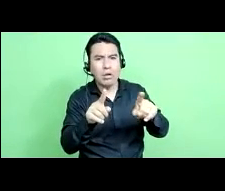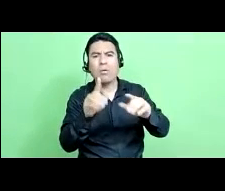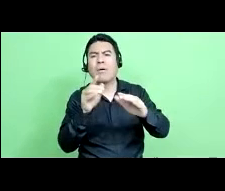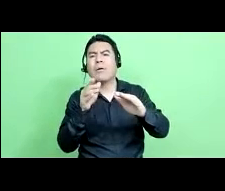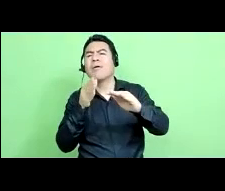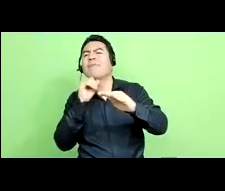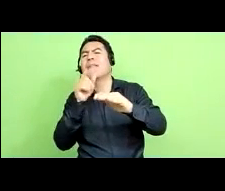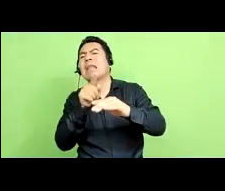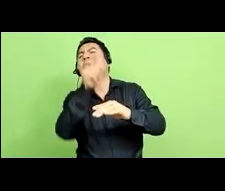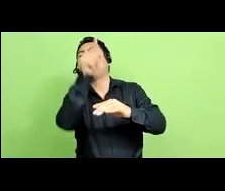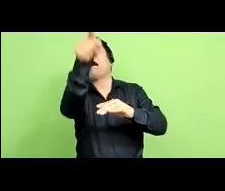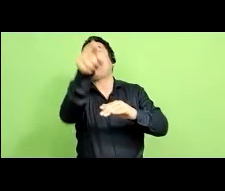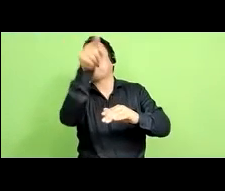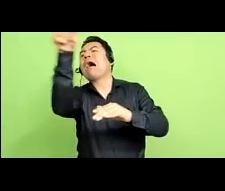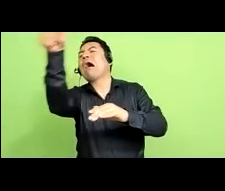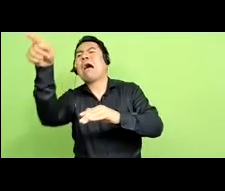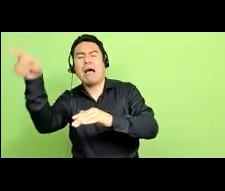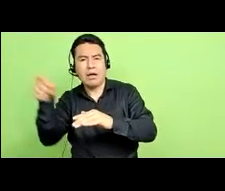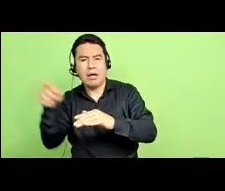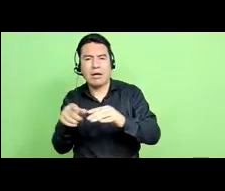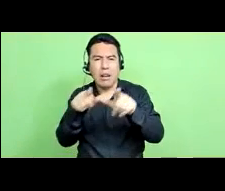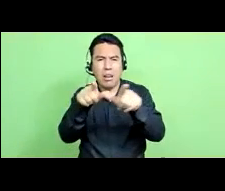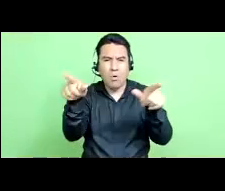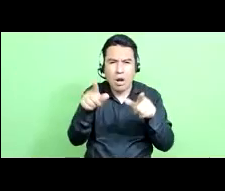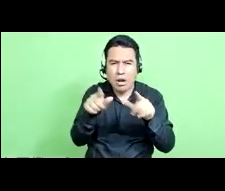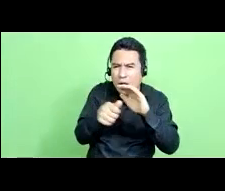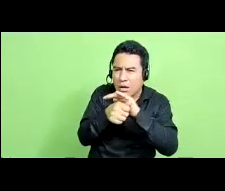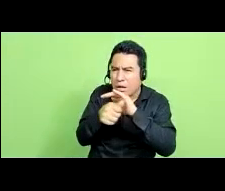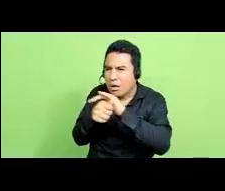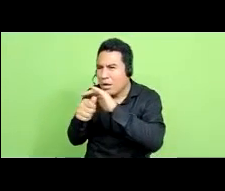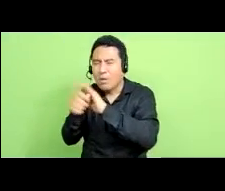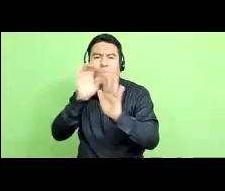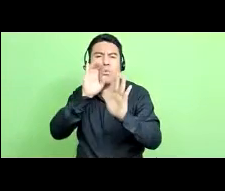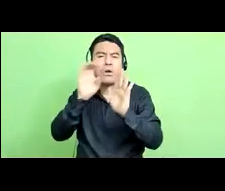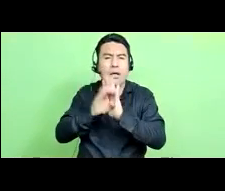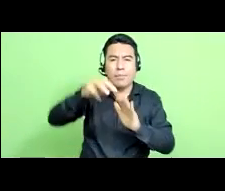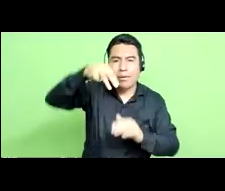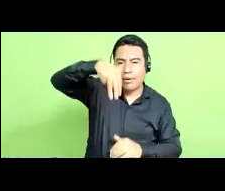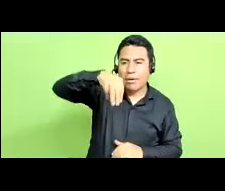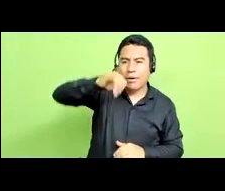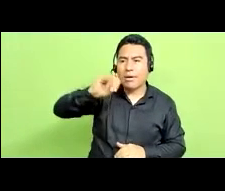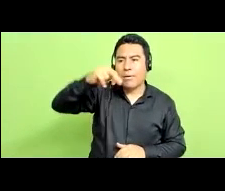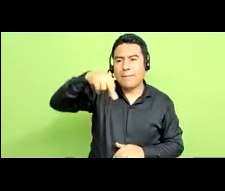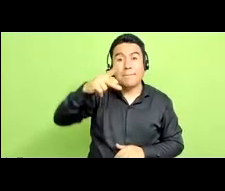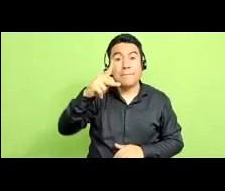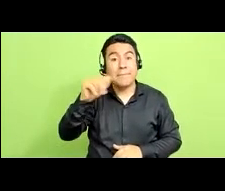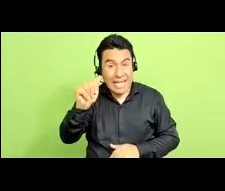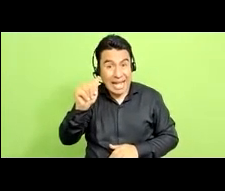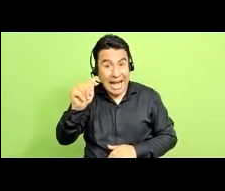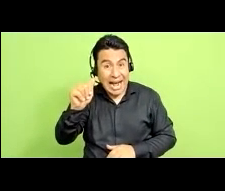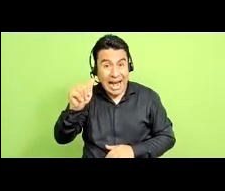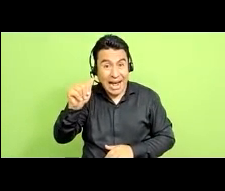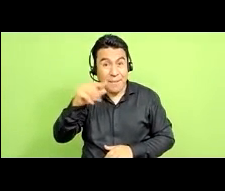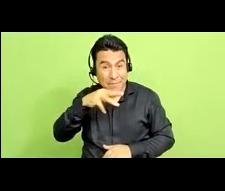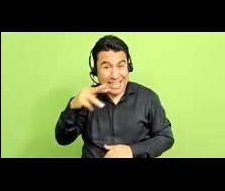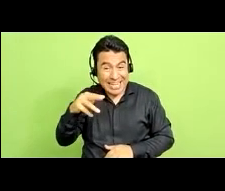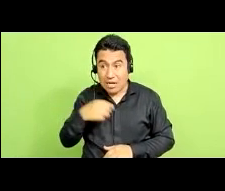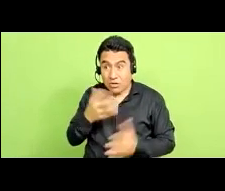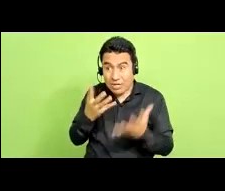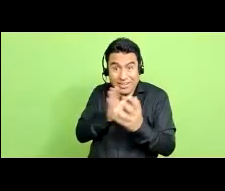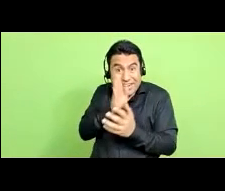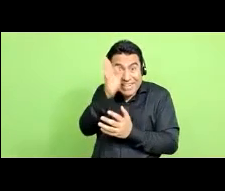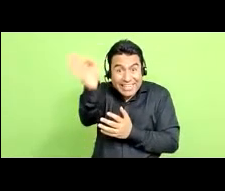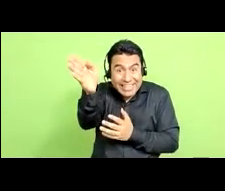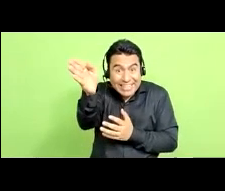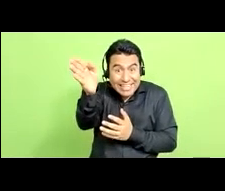distritos nos damos con inclusive parte ir a minka o barton en la avenida argentina por no tomar